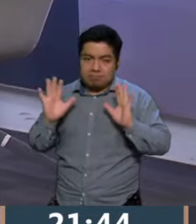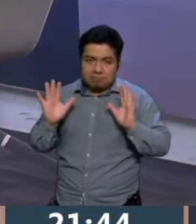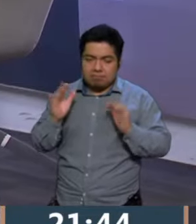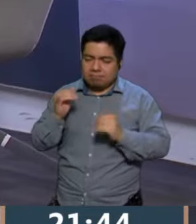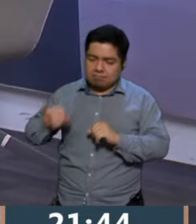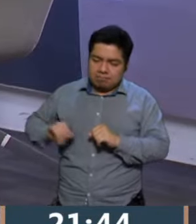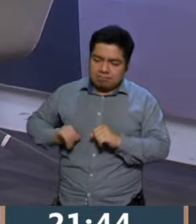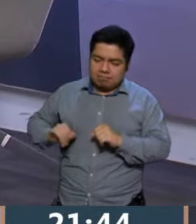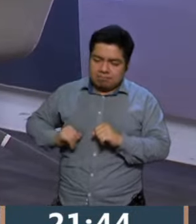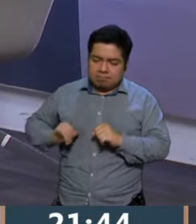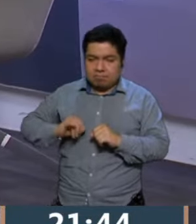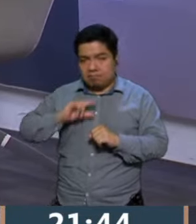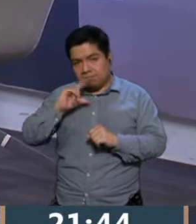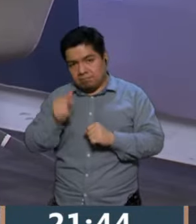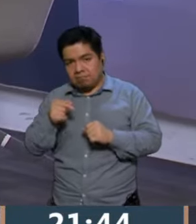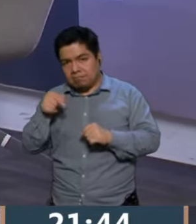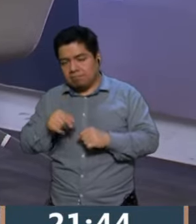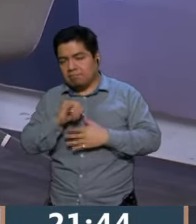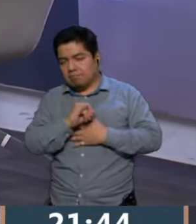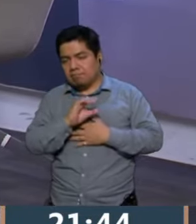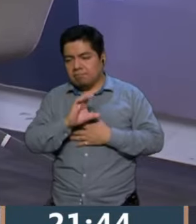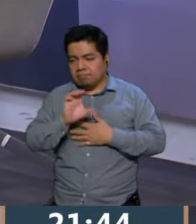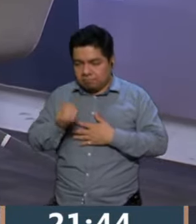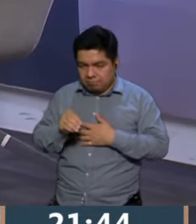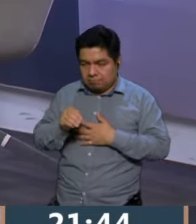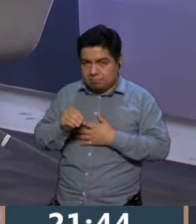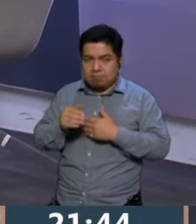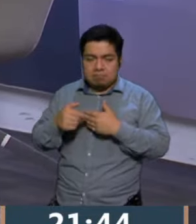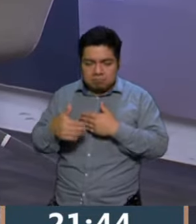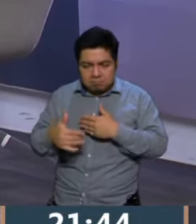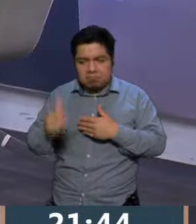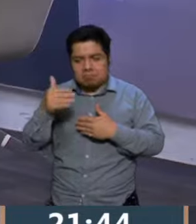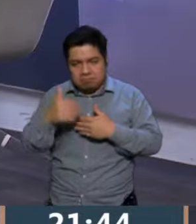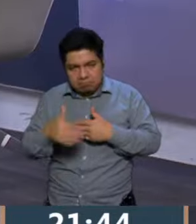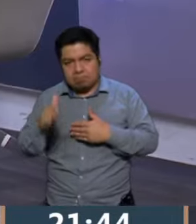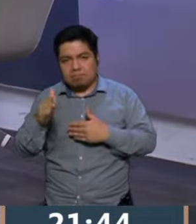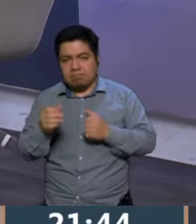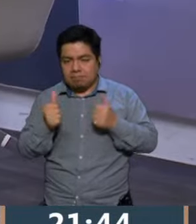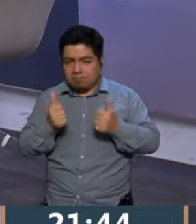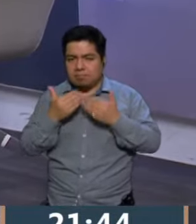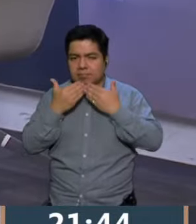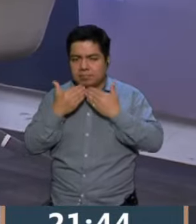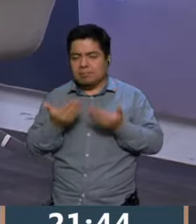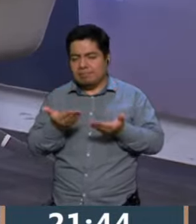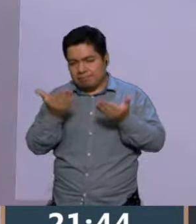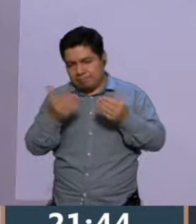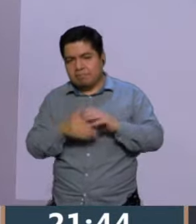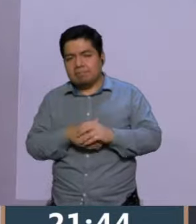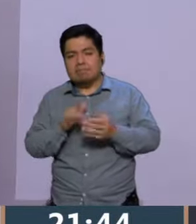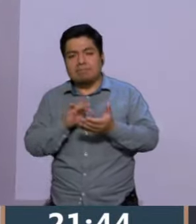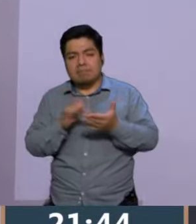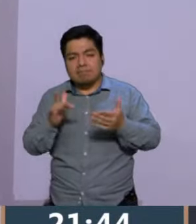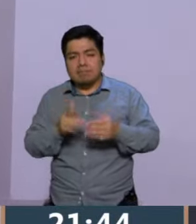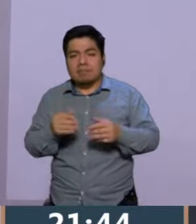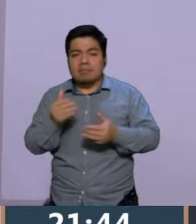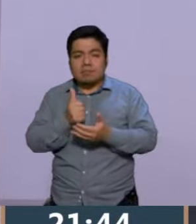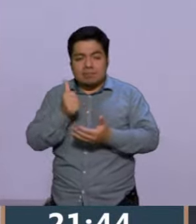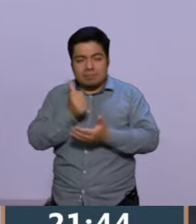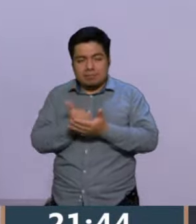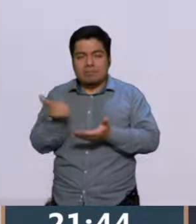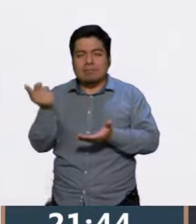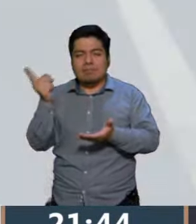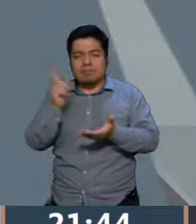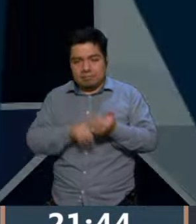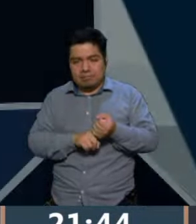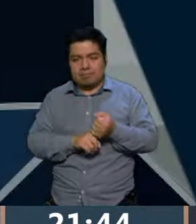de interés público desde el Instituto Electoral de la Ciudad de México en lo que reste de la campaña y seguramente más adelante. Gracias, consejero. Nosotros nos vamos a Ciudad Adentro.